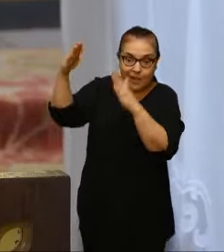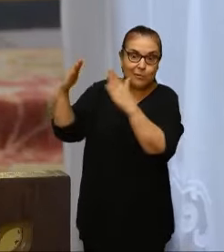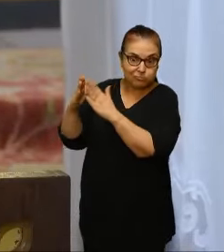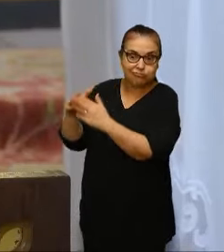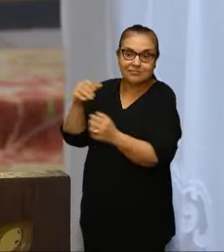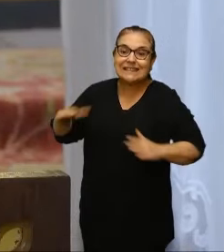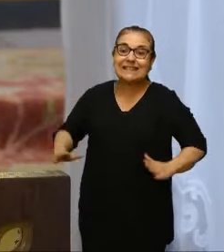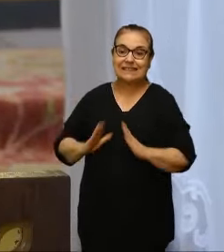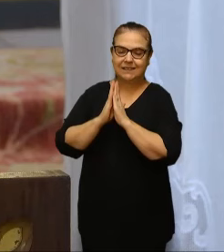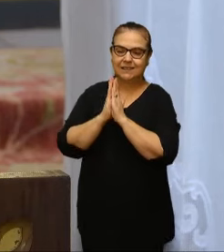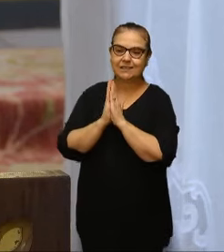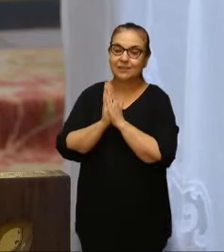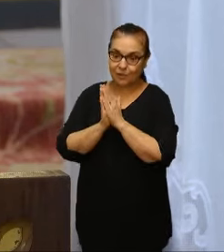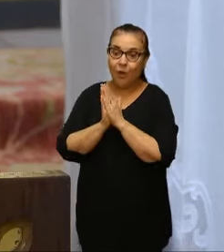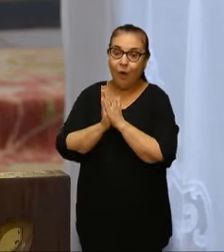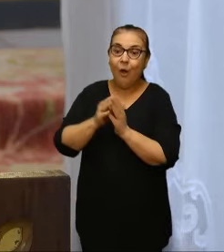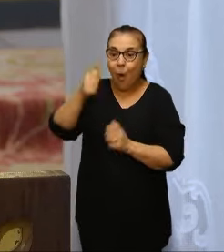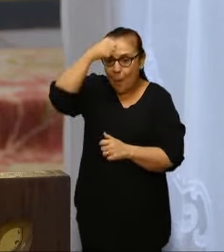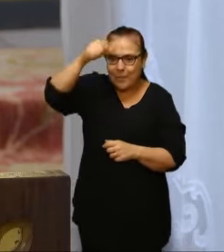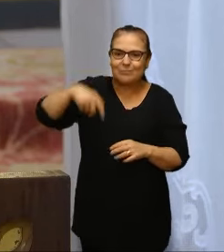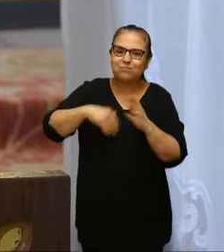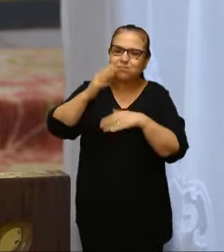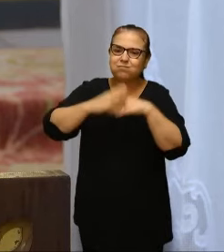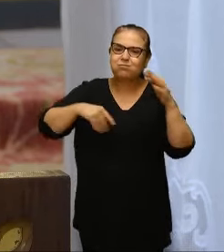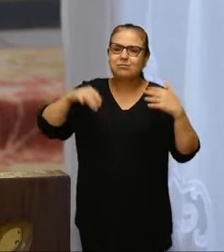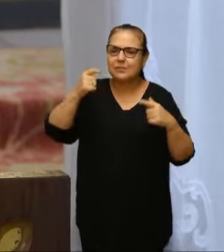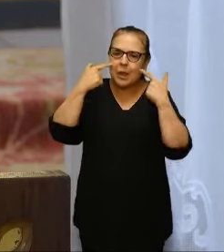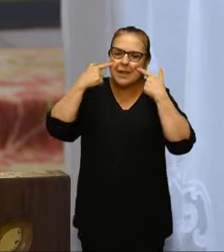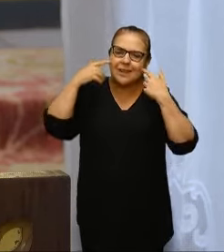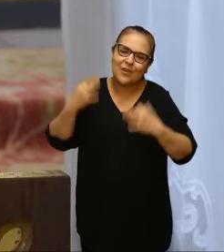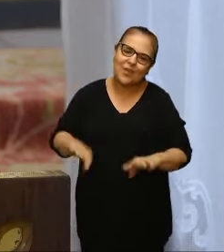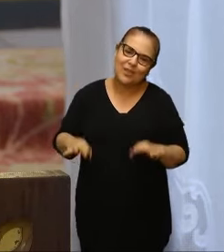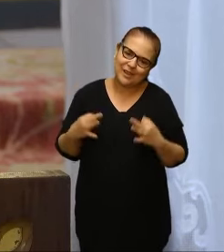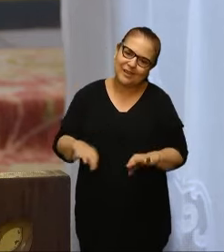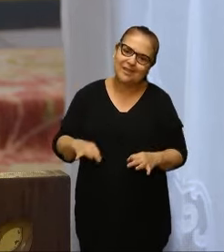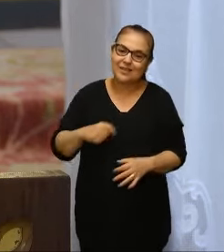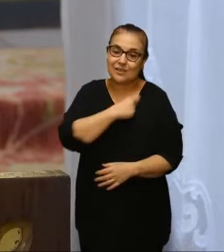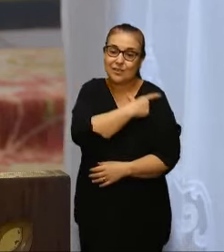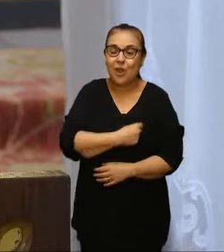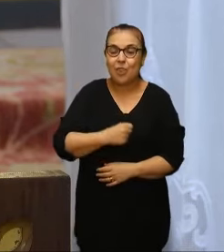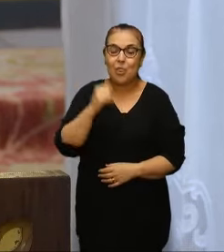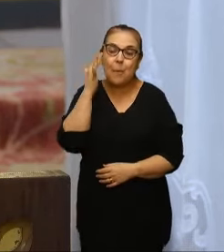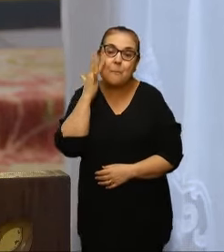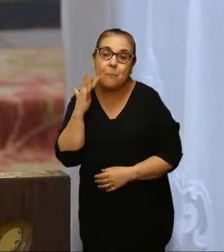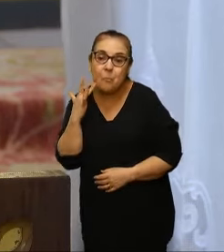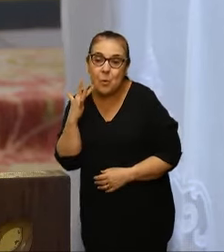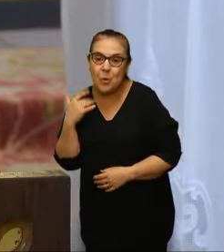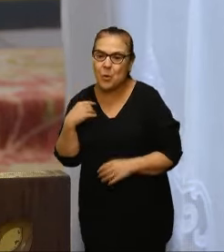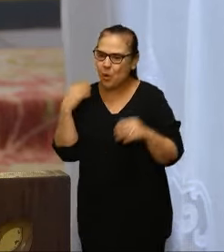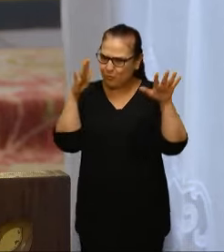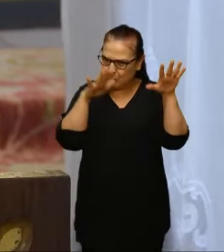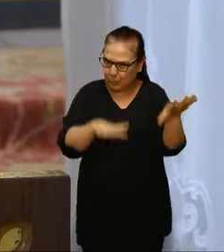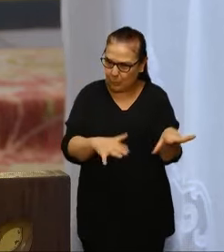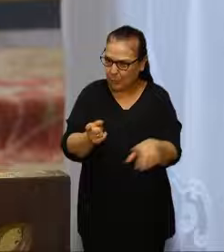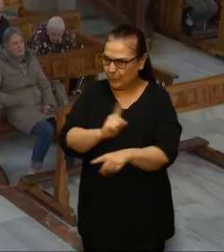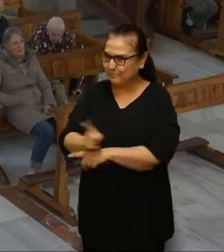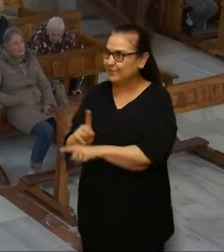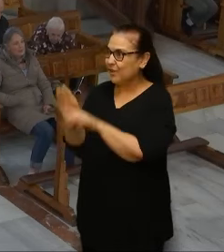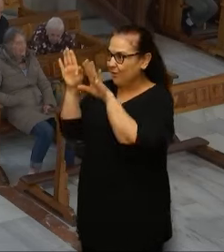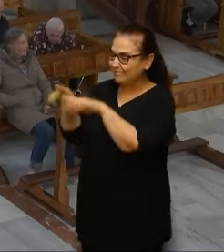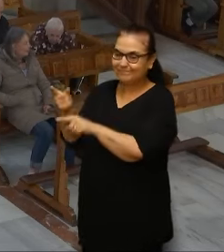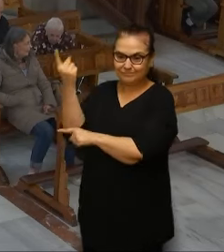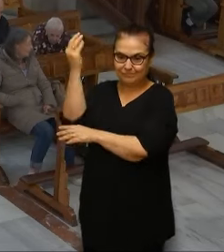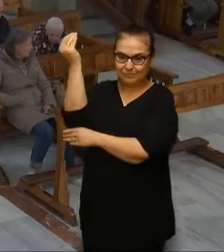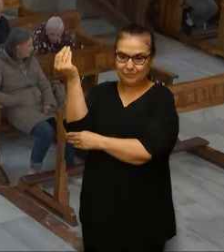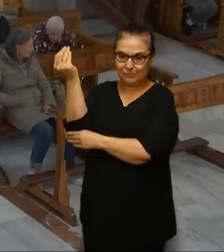sacro? El hombre de manos inocentes y puro corazón que no confía en los ídolos. Esta